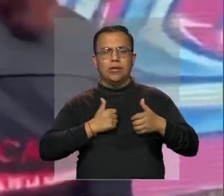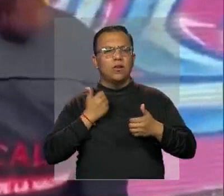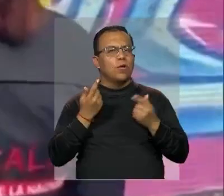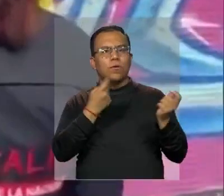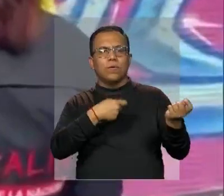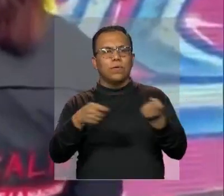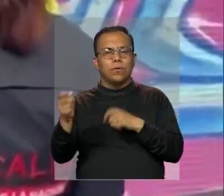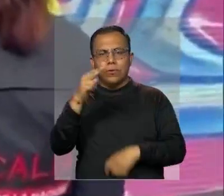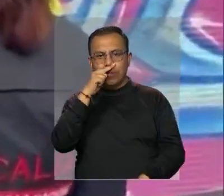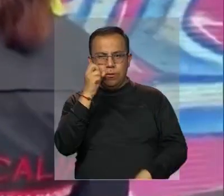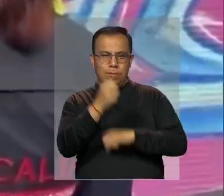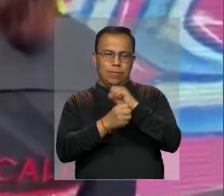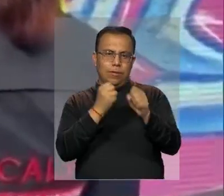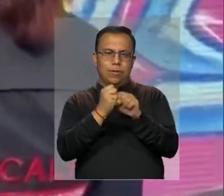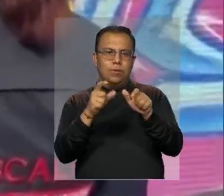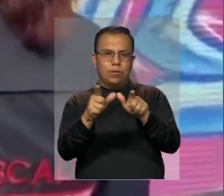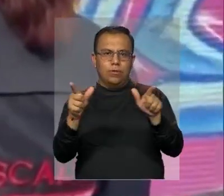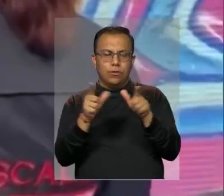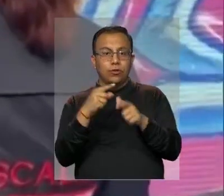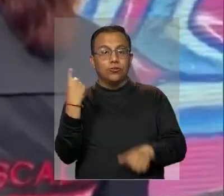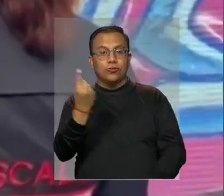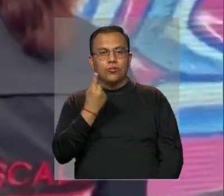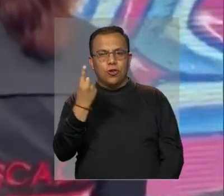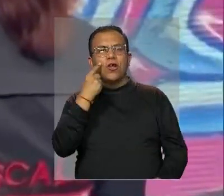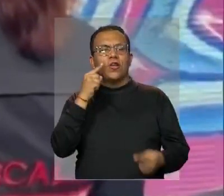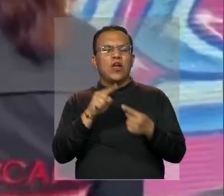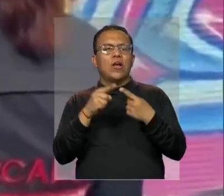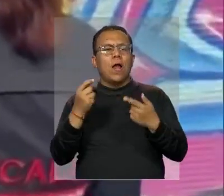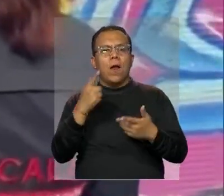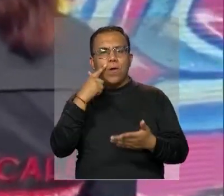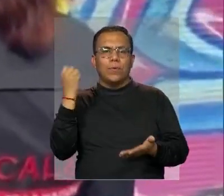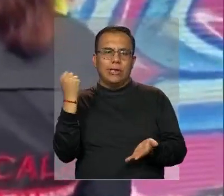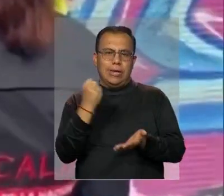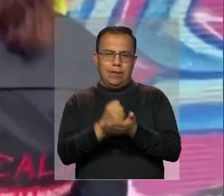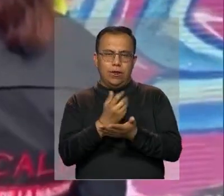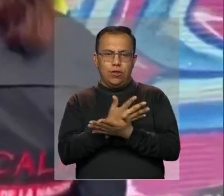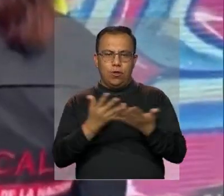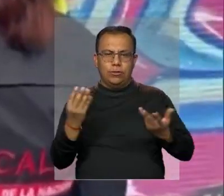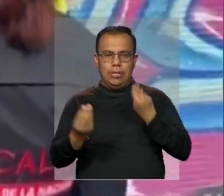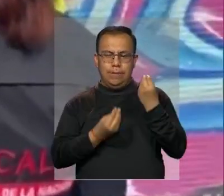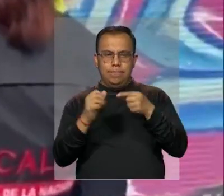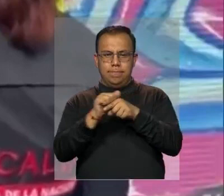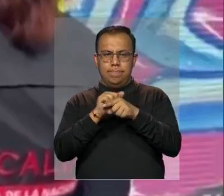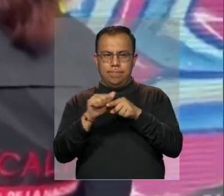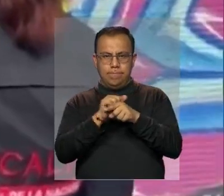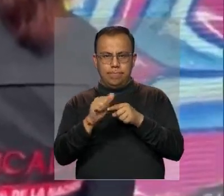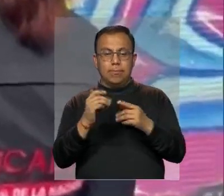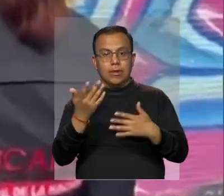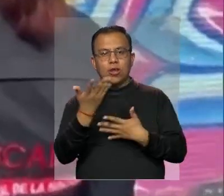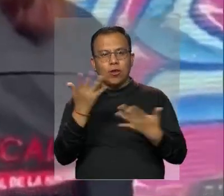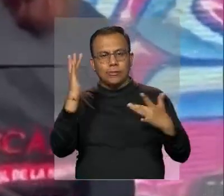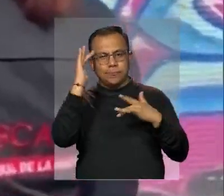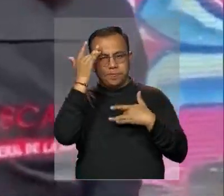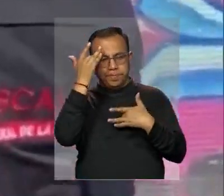llevar a los menores de edad a lugares solitarios donde los habría obligado a realizar prácticas de índole